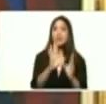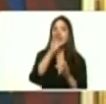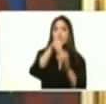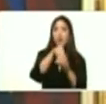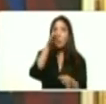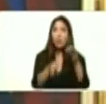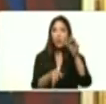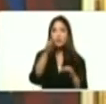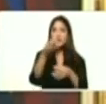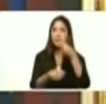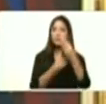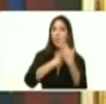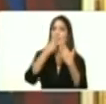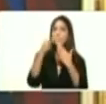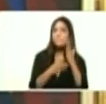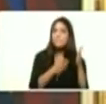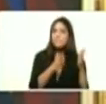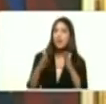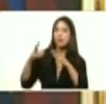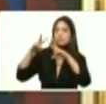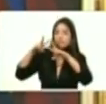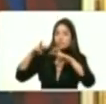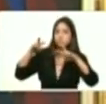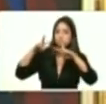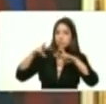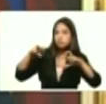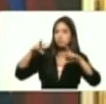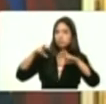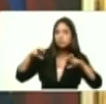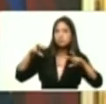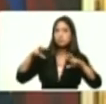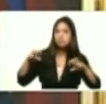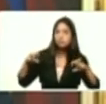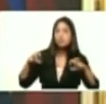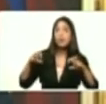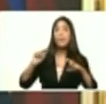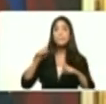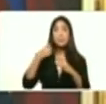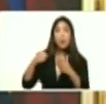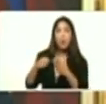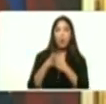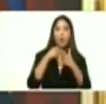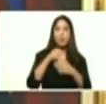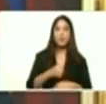se desarrolló una investigación, se dieron unos primeros golpes